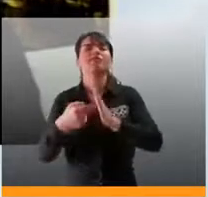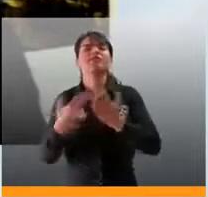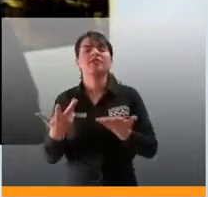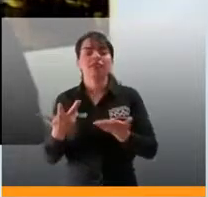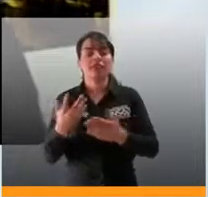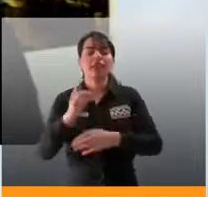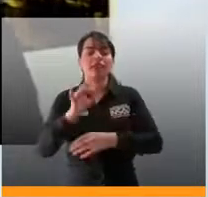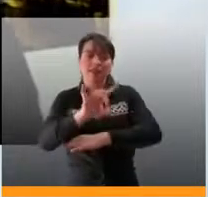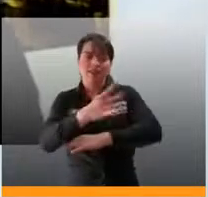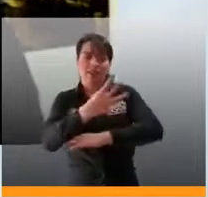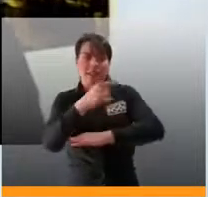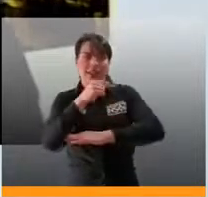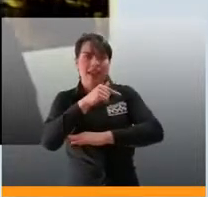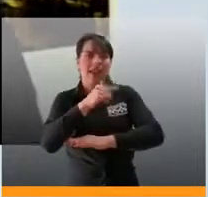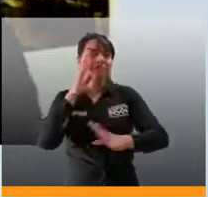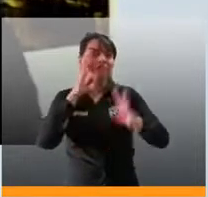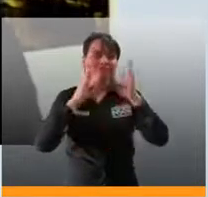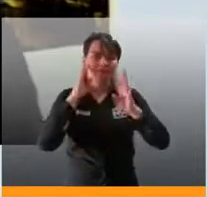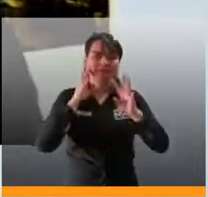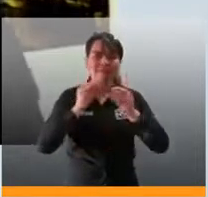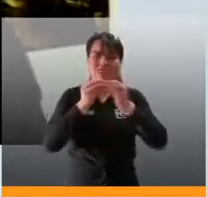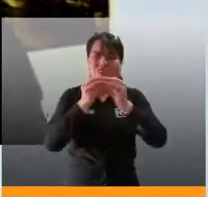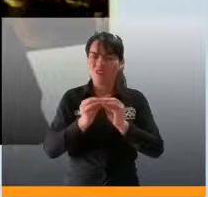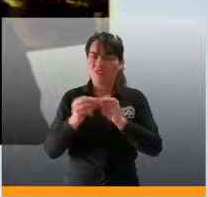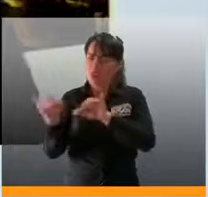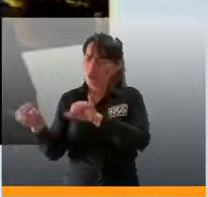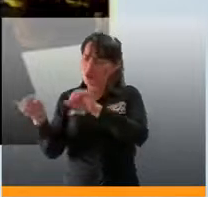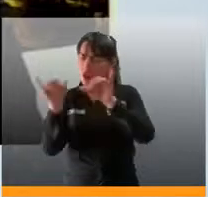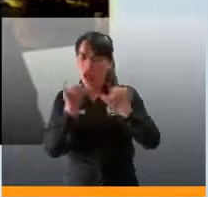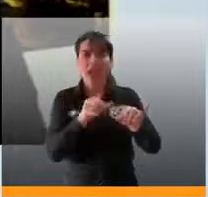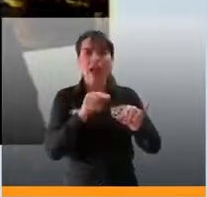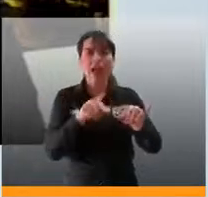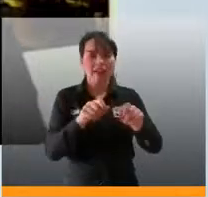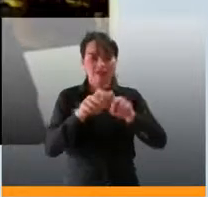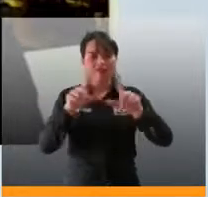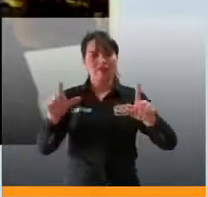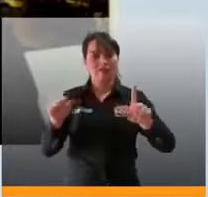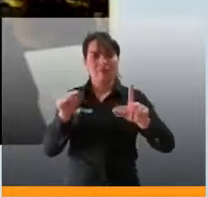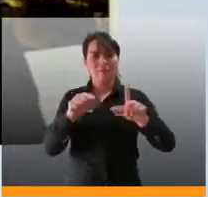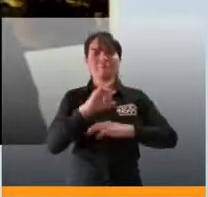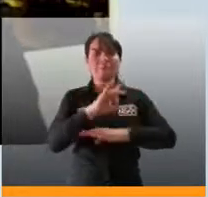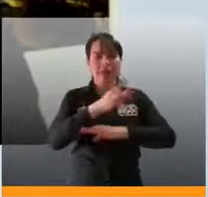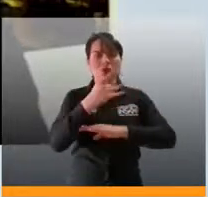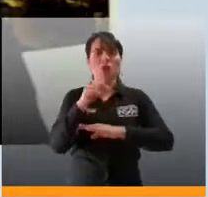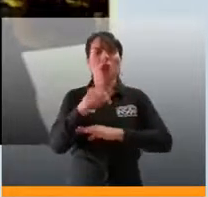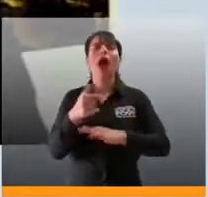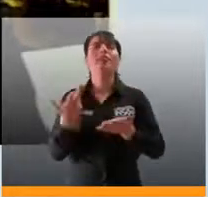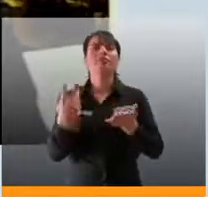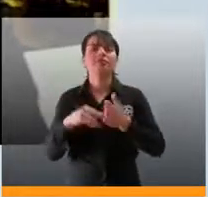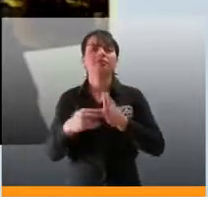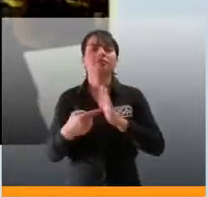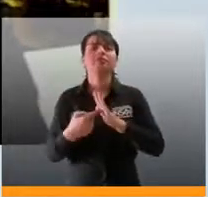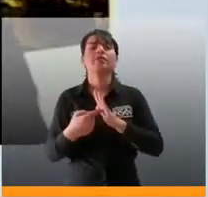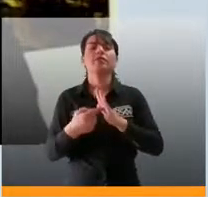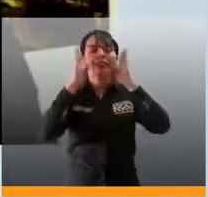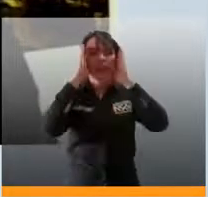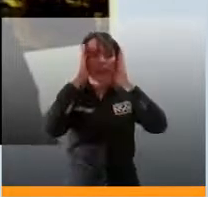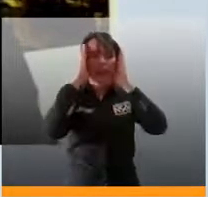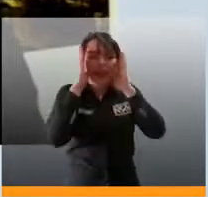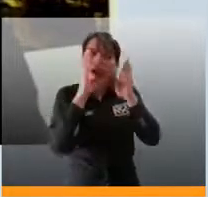los recreartes que se hacían acá en el campus universitario, lo hicimos a través de medios virtuales, jornadas de